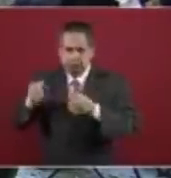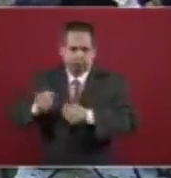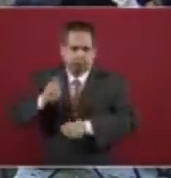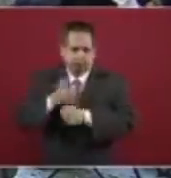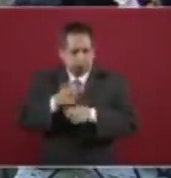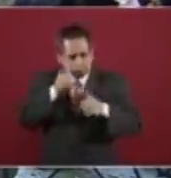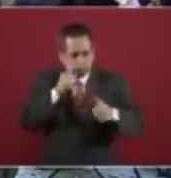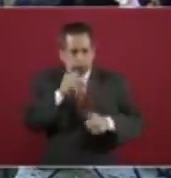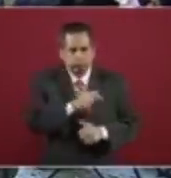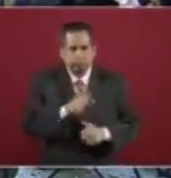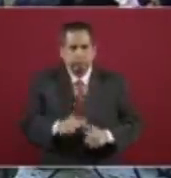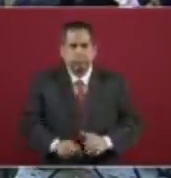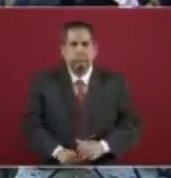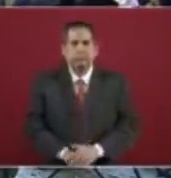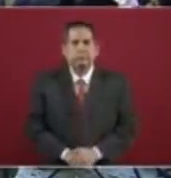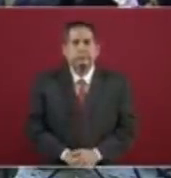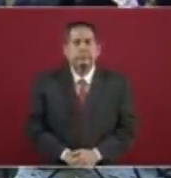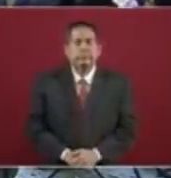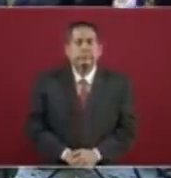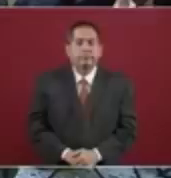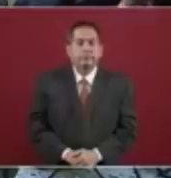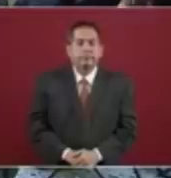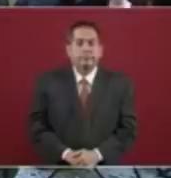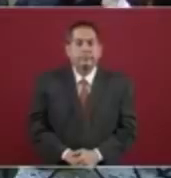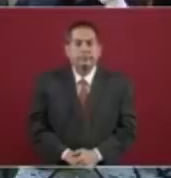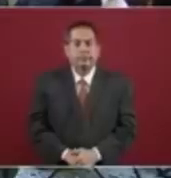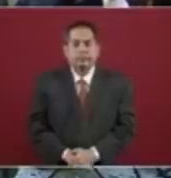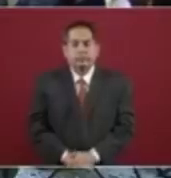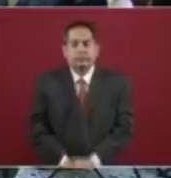seguridad. Eso fue todo.